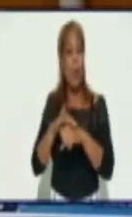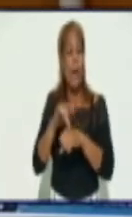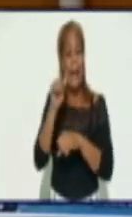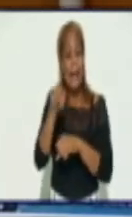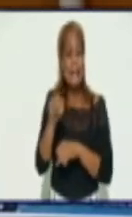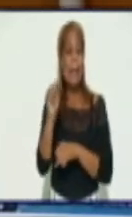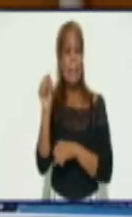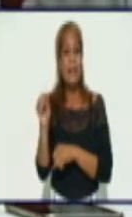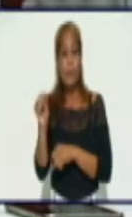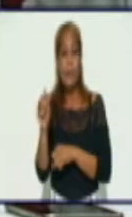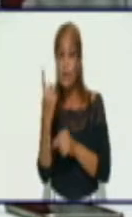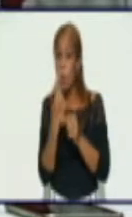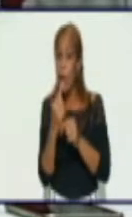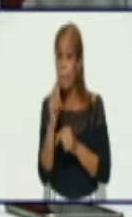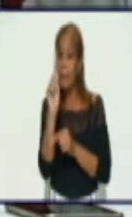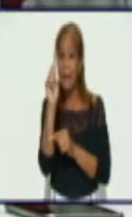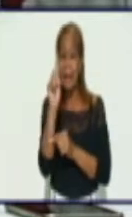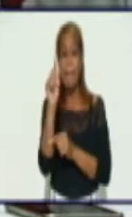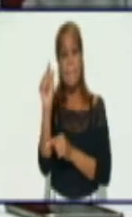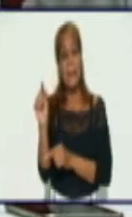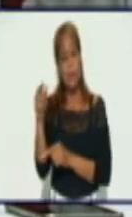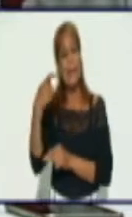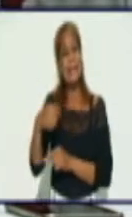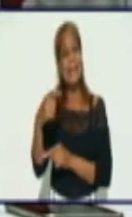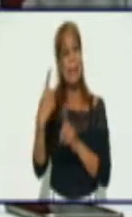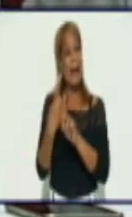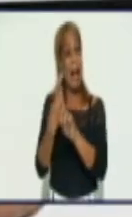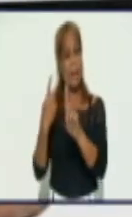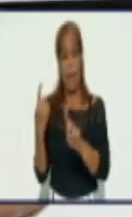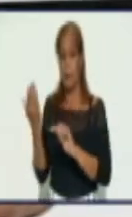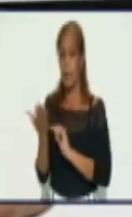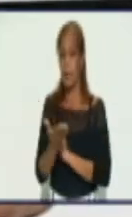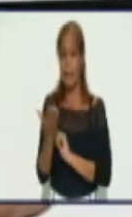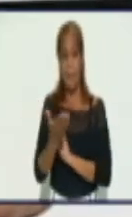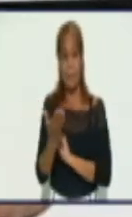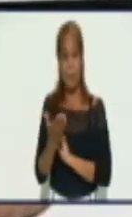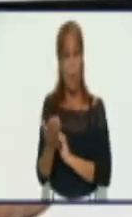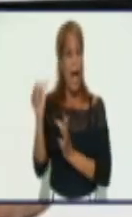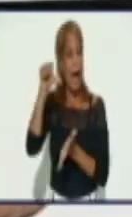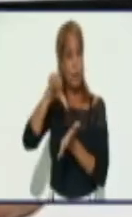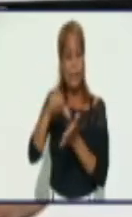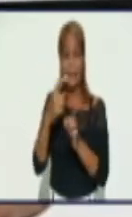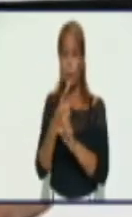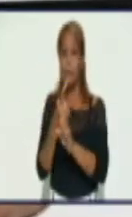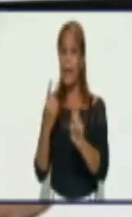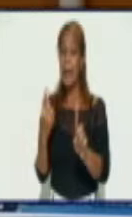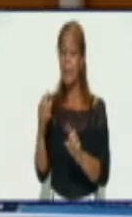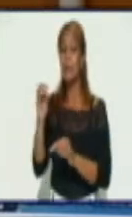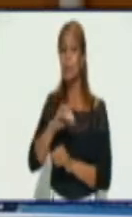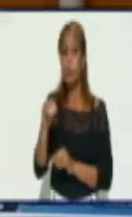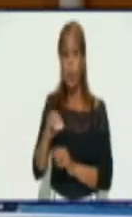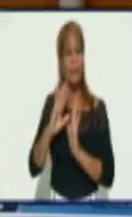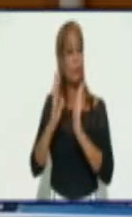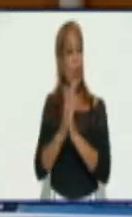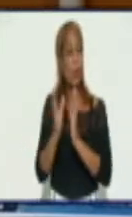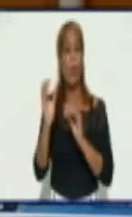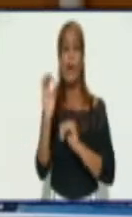porque a ningún municipio con esa categoría sin trasladarlo a un centro de la miento donde está organizado